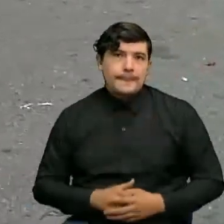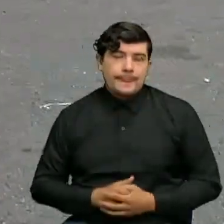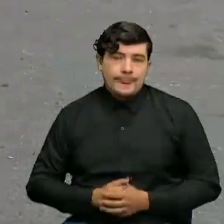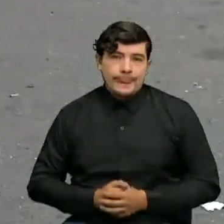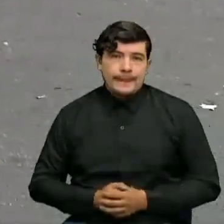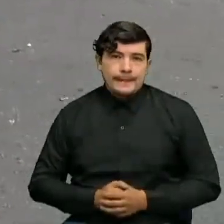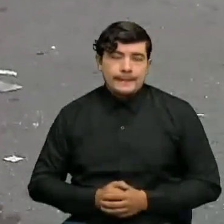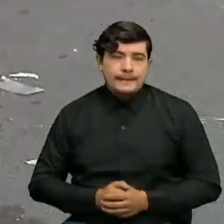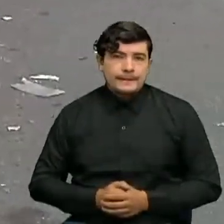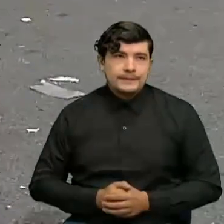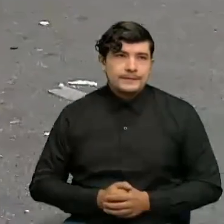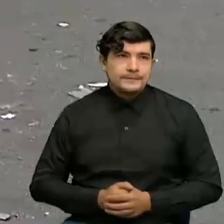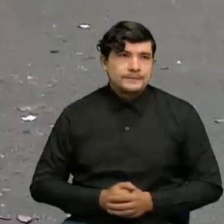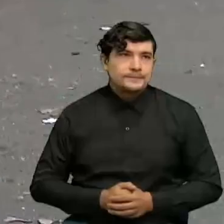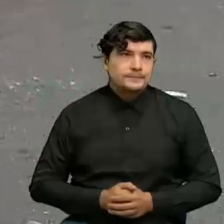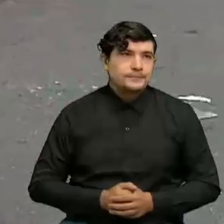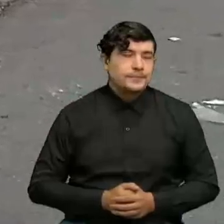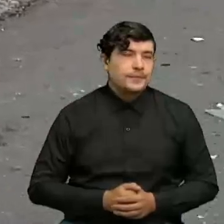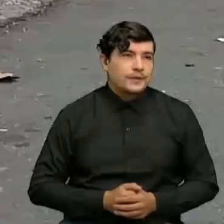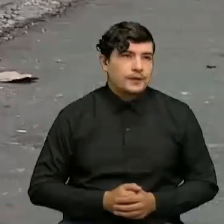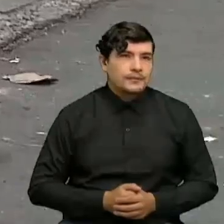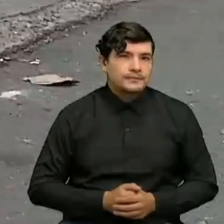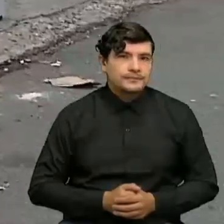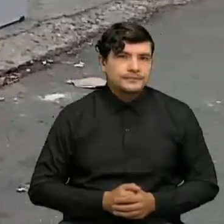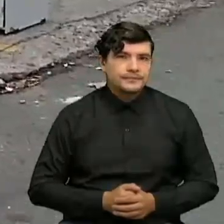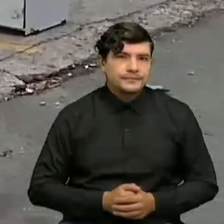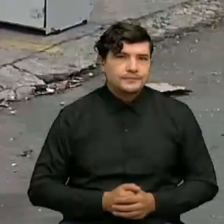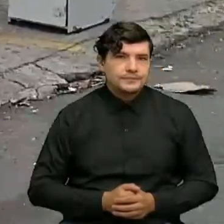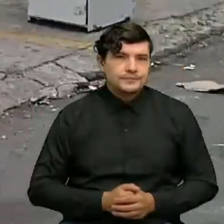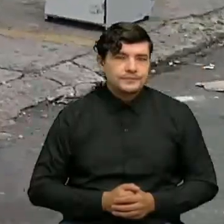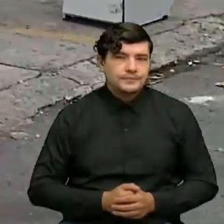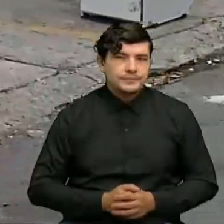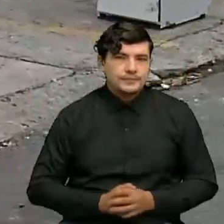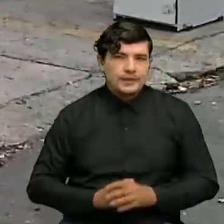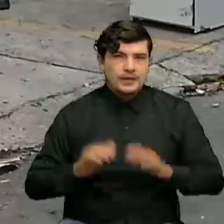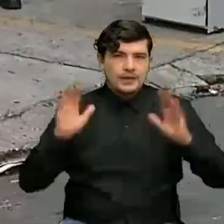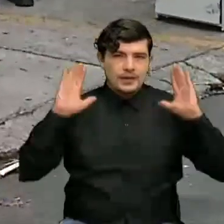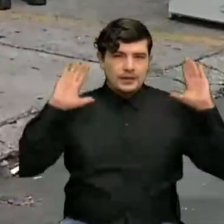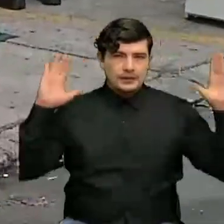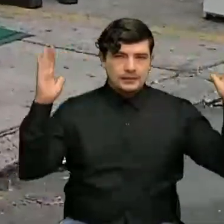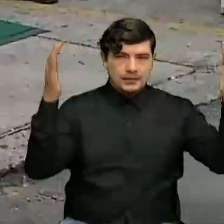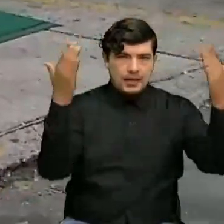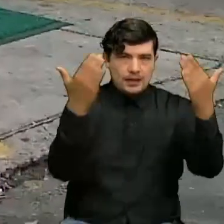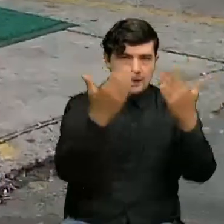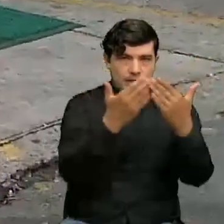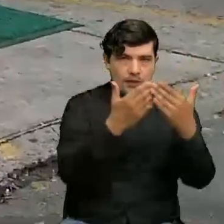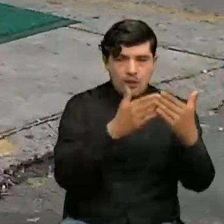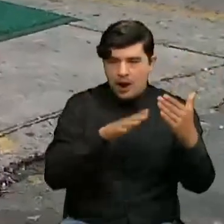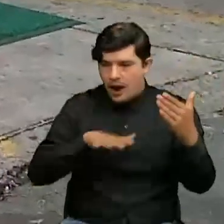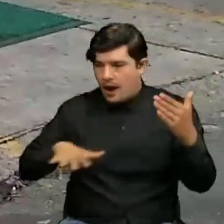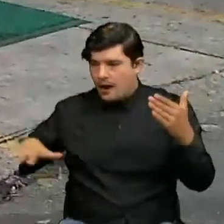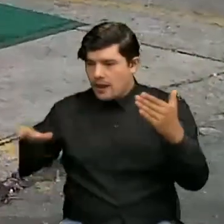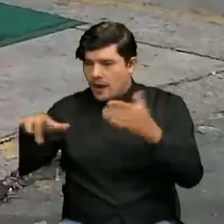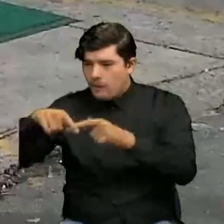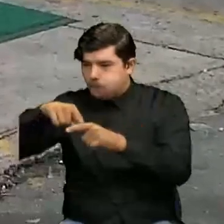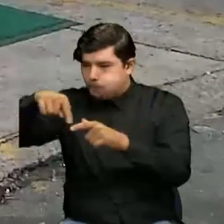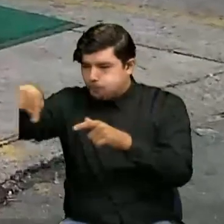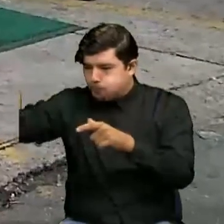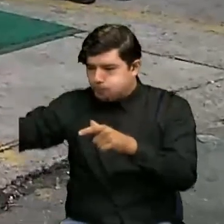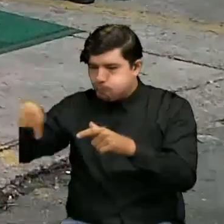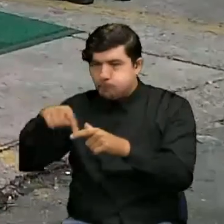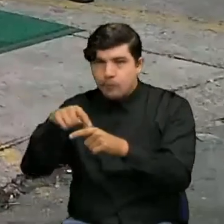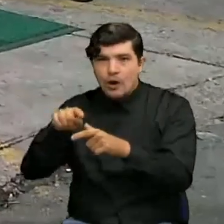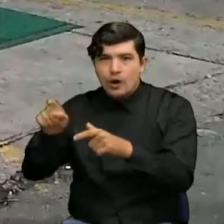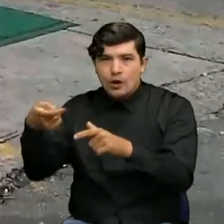Contiguo a la glorieta del estadio Alfonso López, donde se registraron estos disturbios, están los barrios San Francisco y San